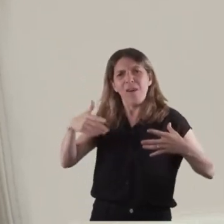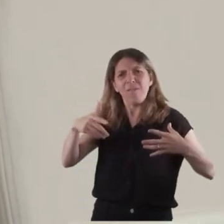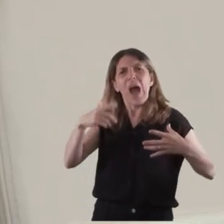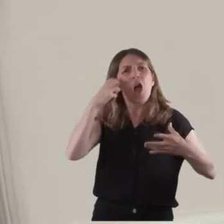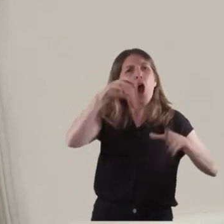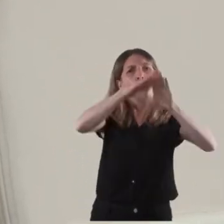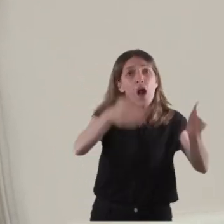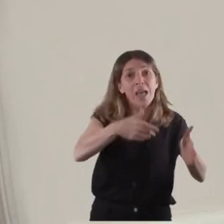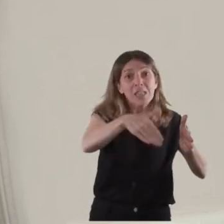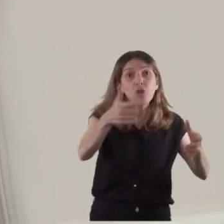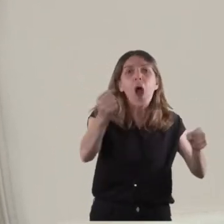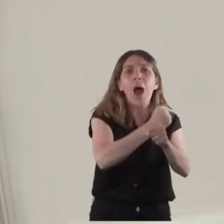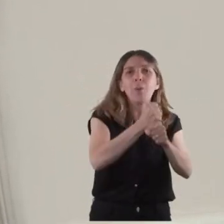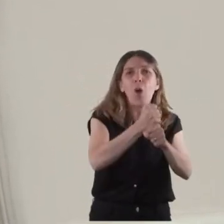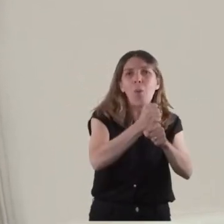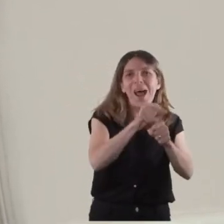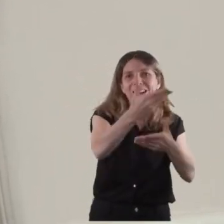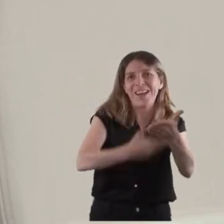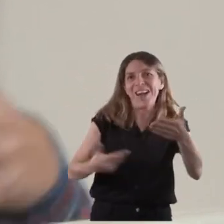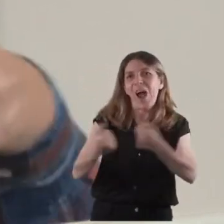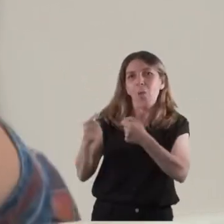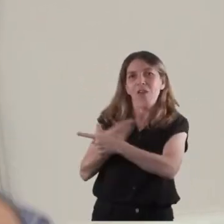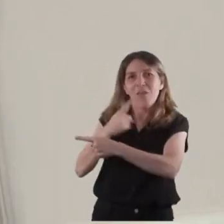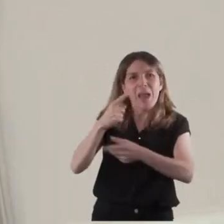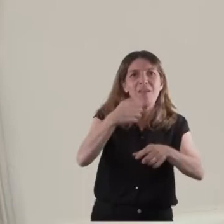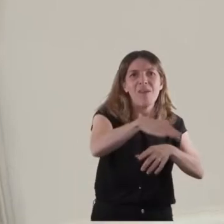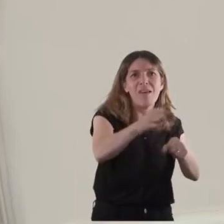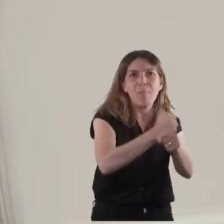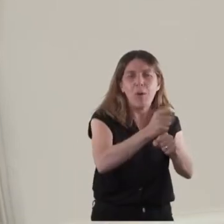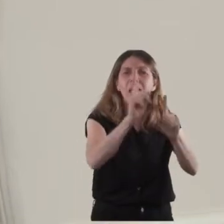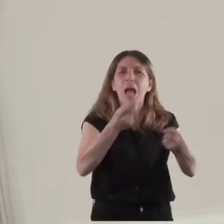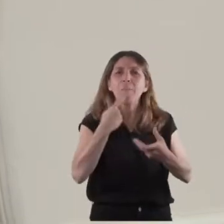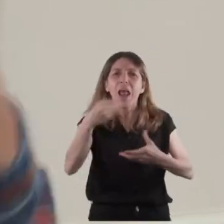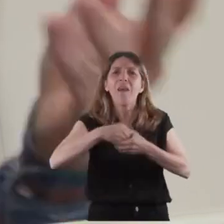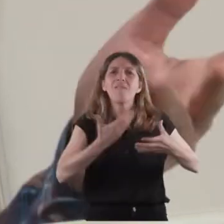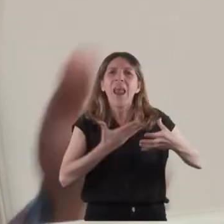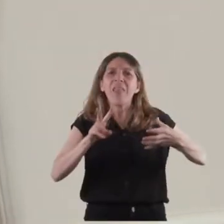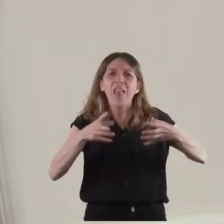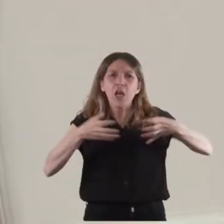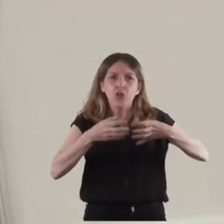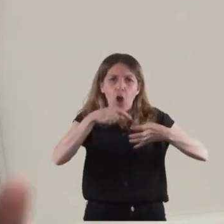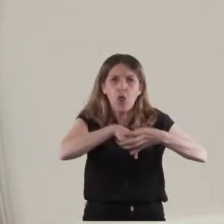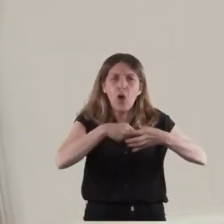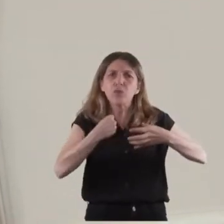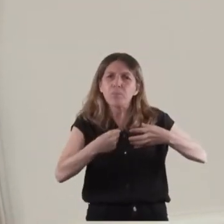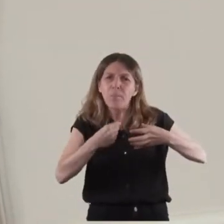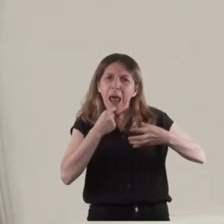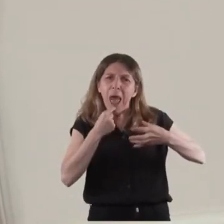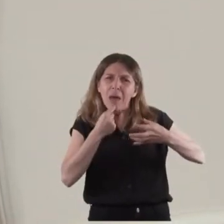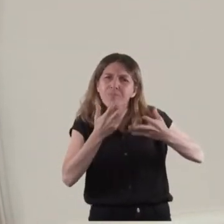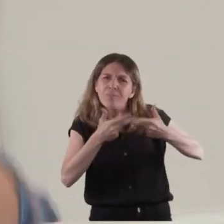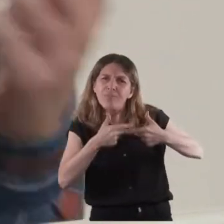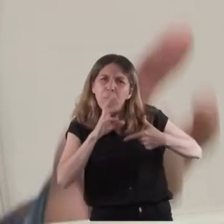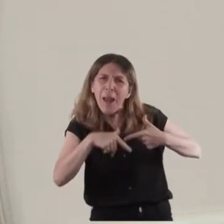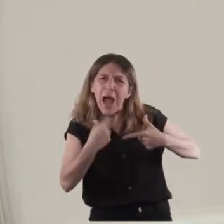congreso y cuáles son las herramientas que usa para adentro el frente de todos para convencer a los propios que